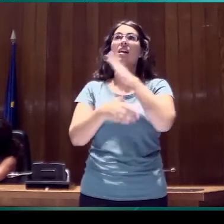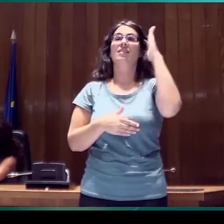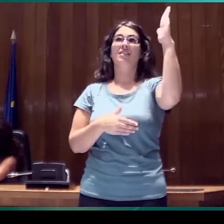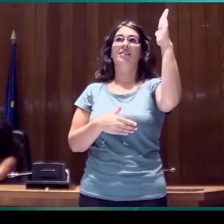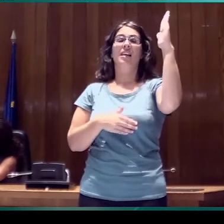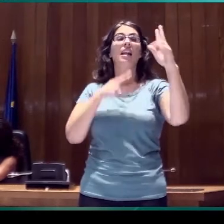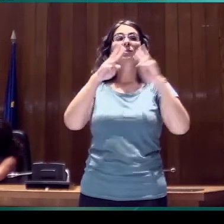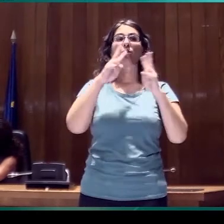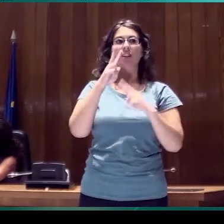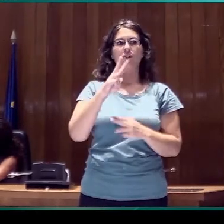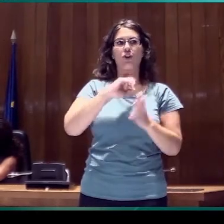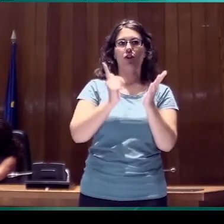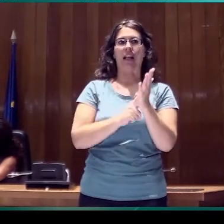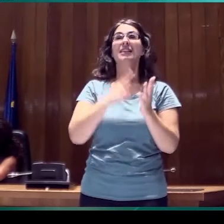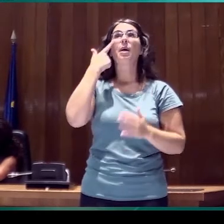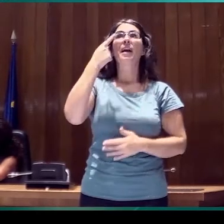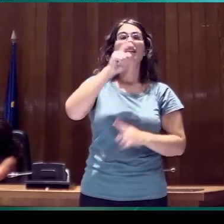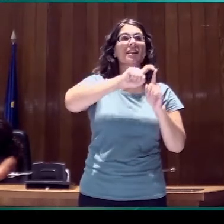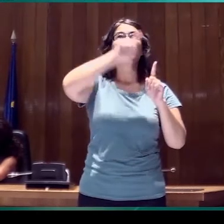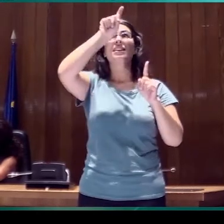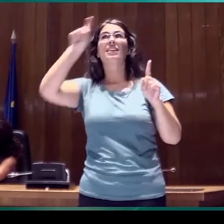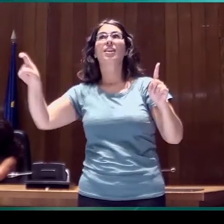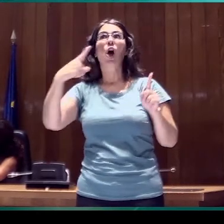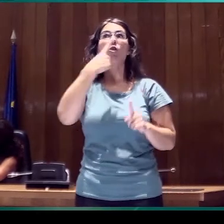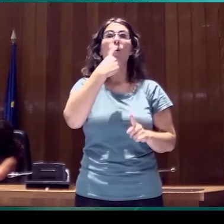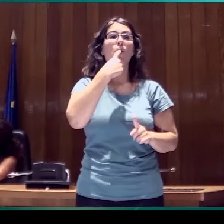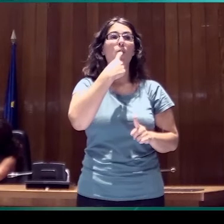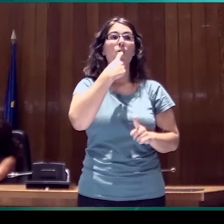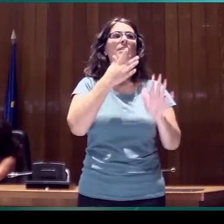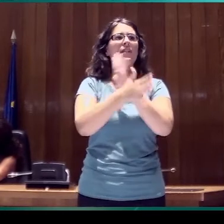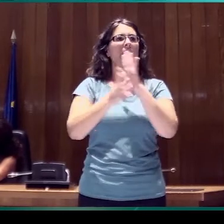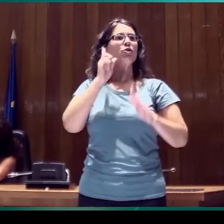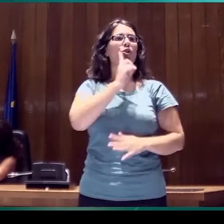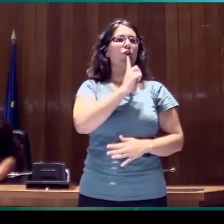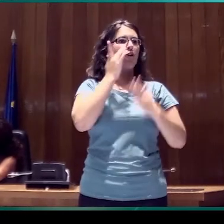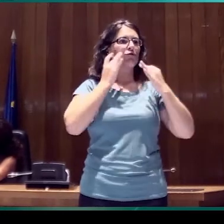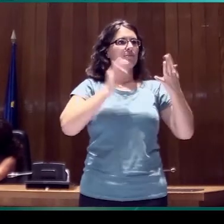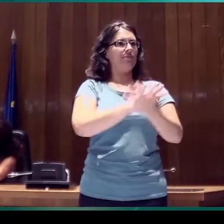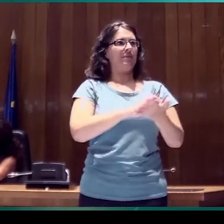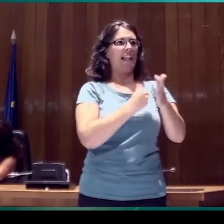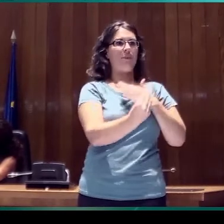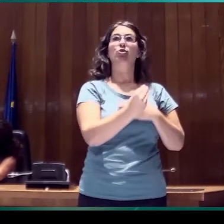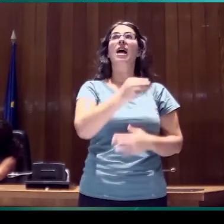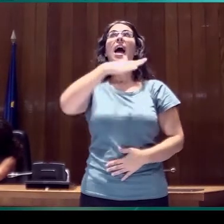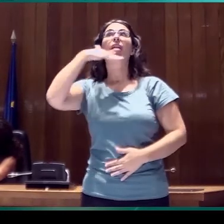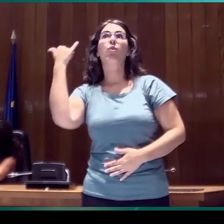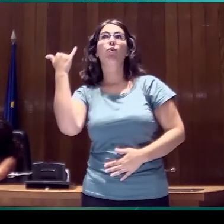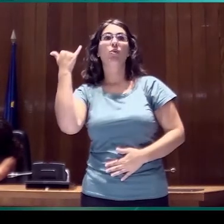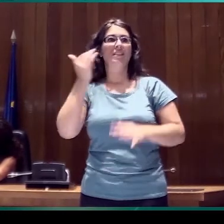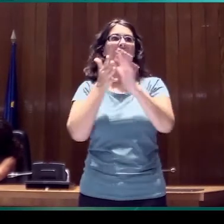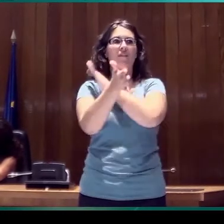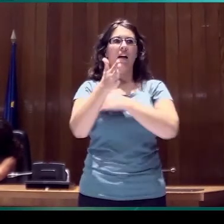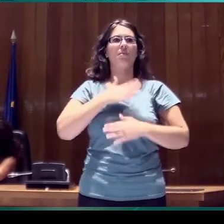totales, vemos que la línea roja corresponde a las respuestas de los sordos nativos, la línea azul corresponde a las respuestas de los sordos